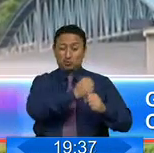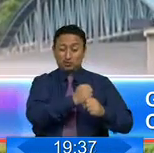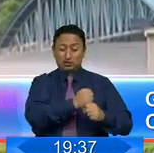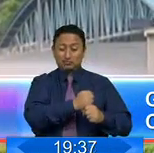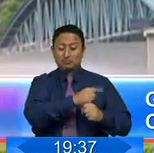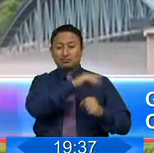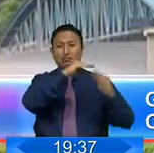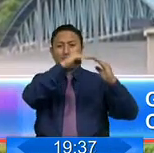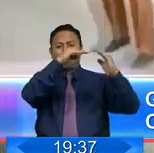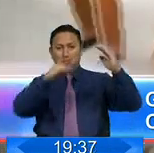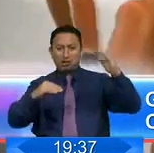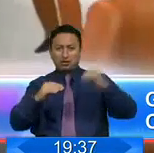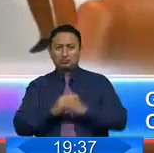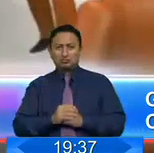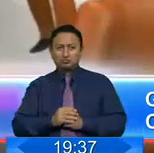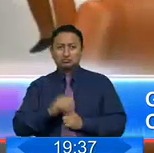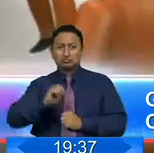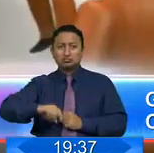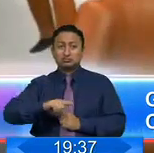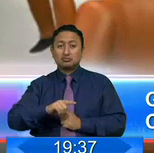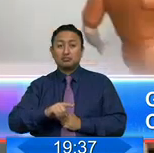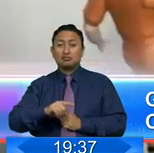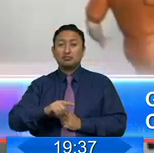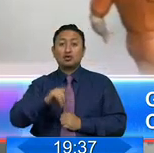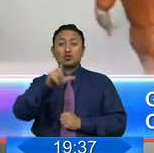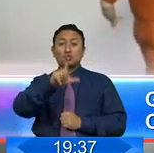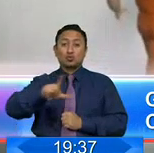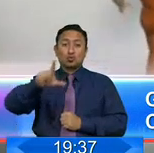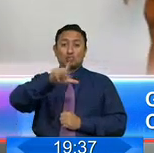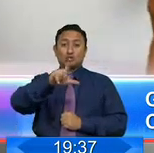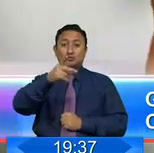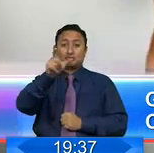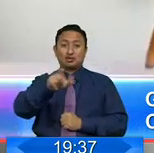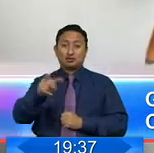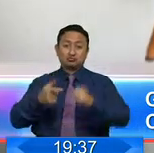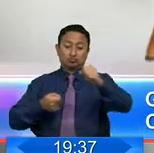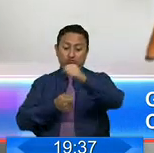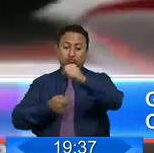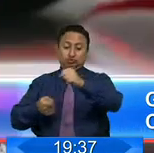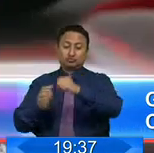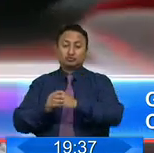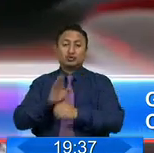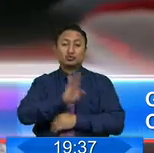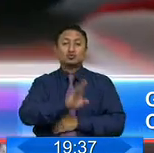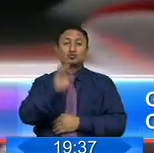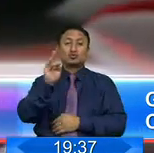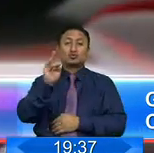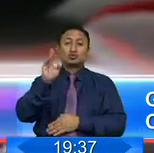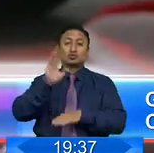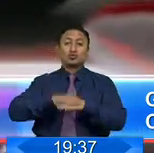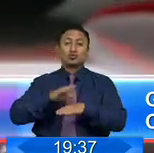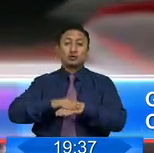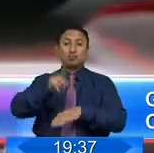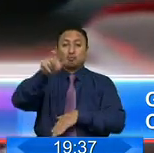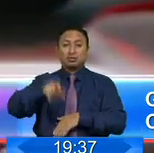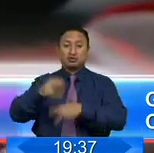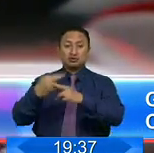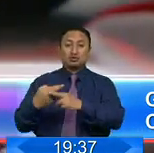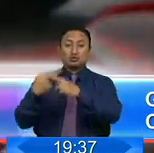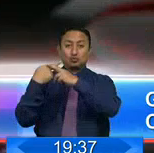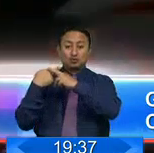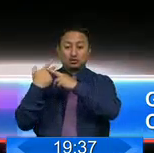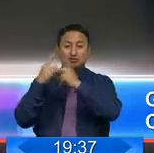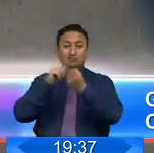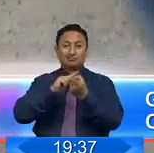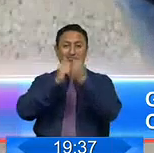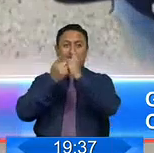mediana, donde les quitaron la vida la mañana de ese lunes. La esposa de uno de ellos responsabiliza a quienes están a cargo de los traslados.